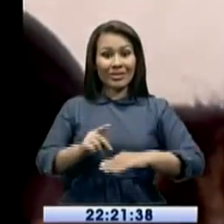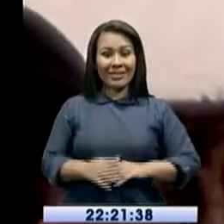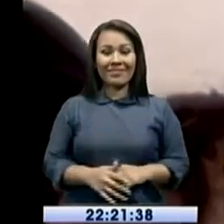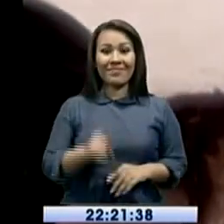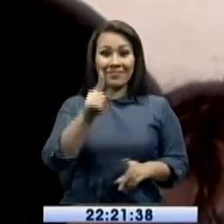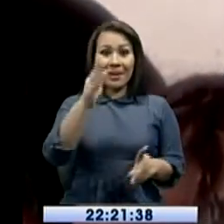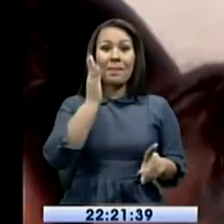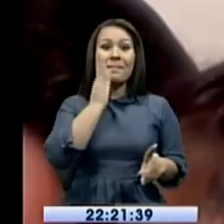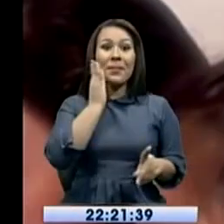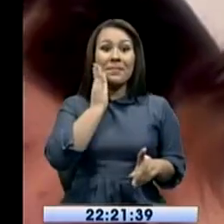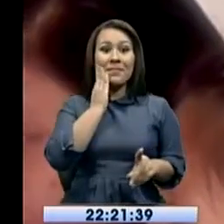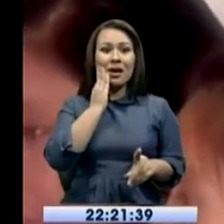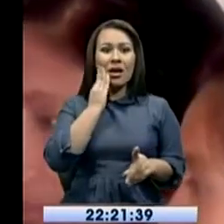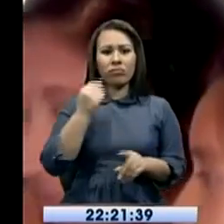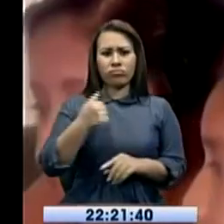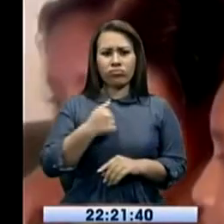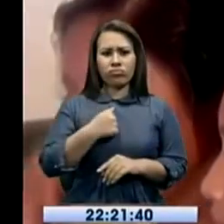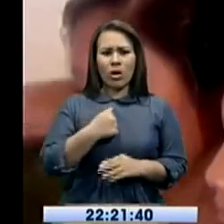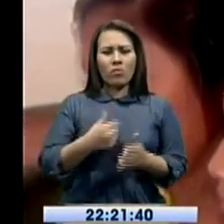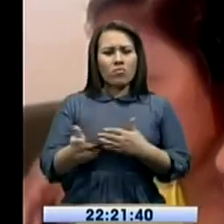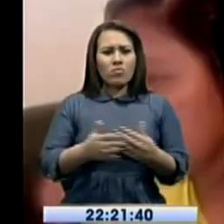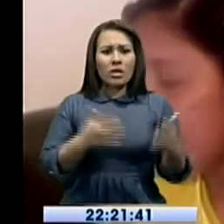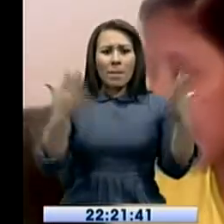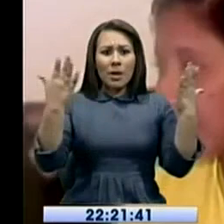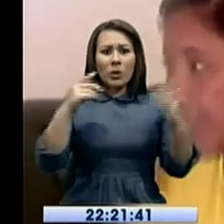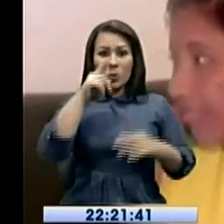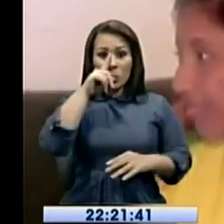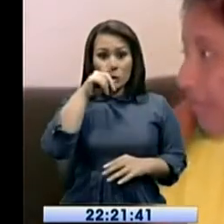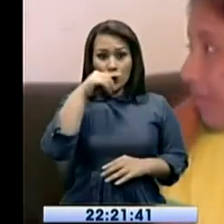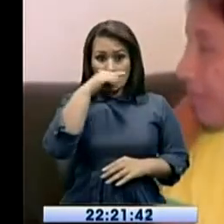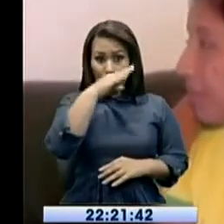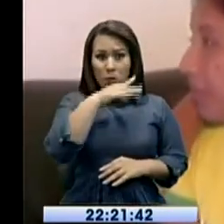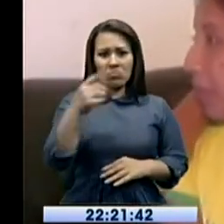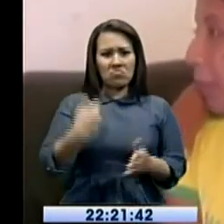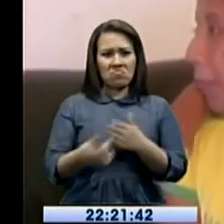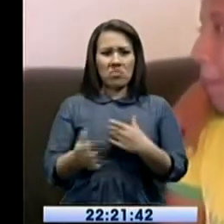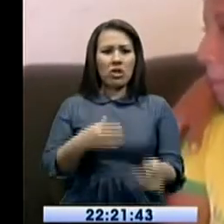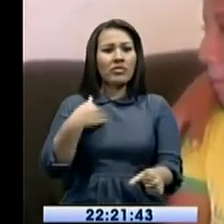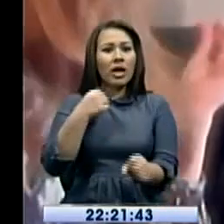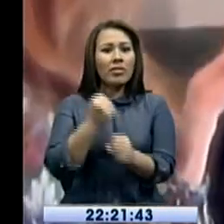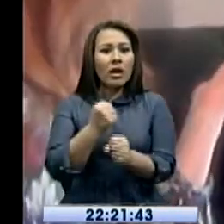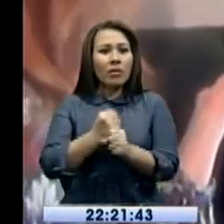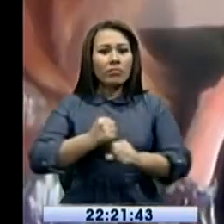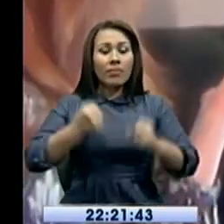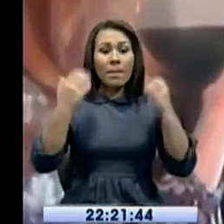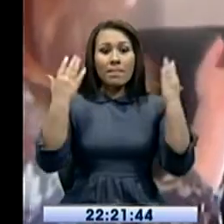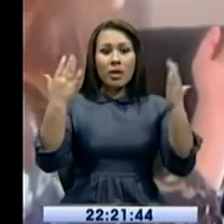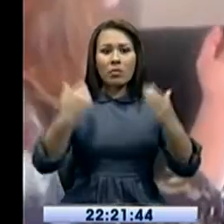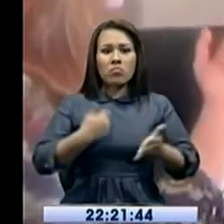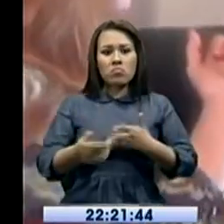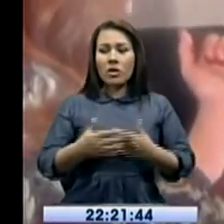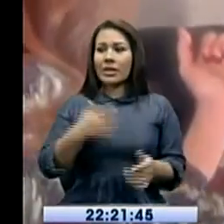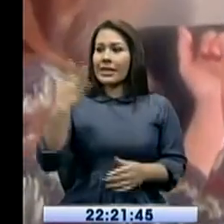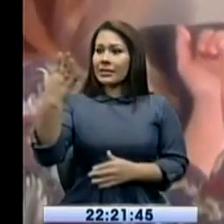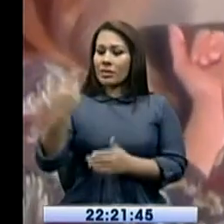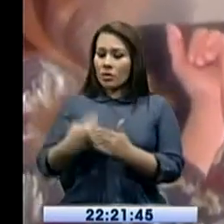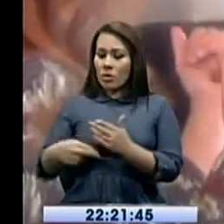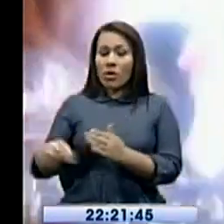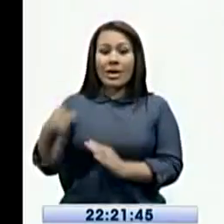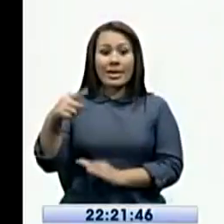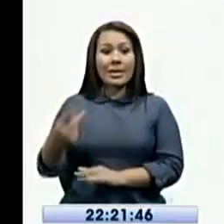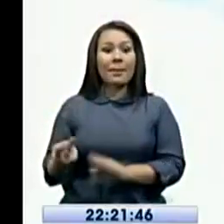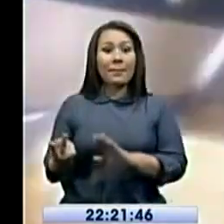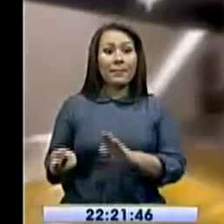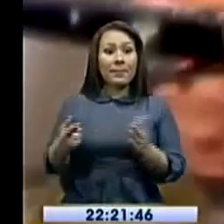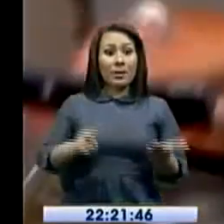Una madre de familia que no le molesta ensuciarse las manos cuando de trabajo se trata. Clara tiene 5 hijos. Ella es viuda.